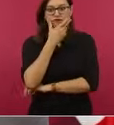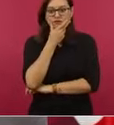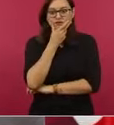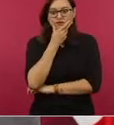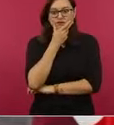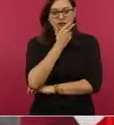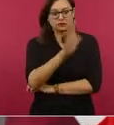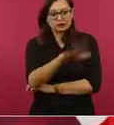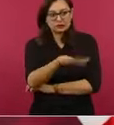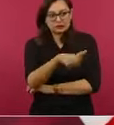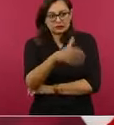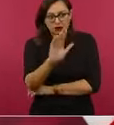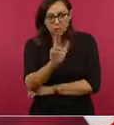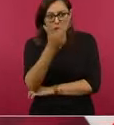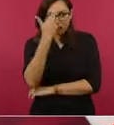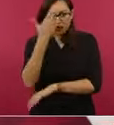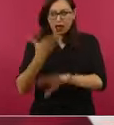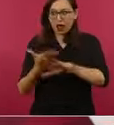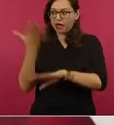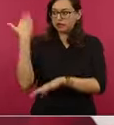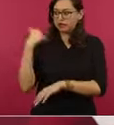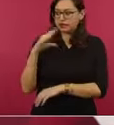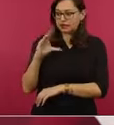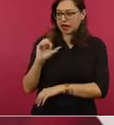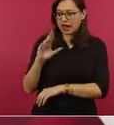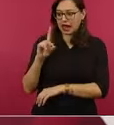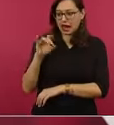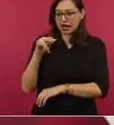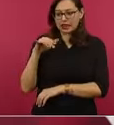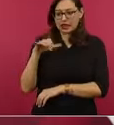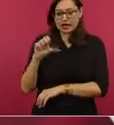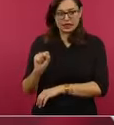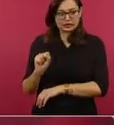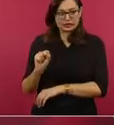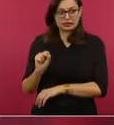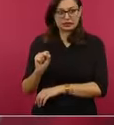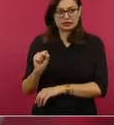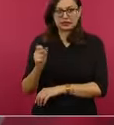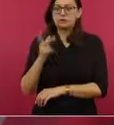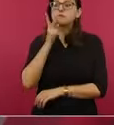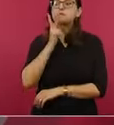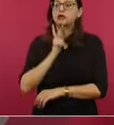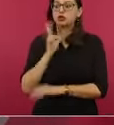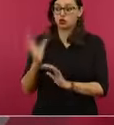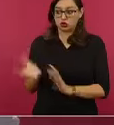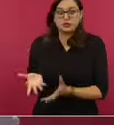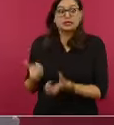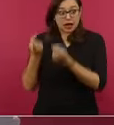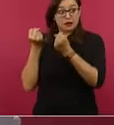expropió el petróleo, fue el que creó la Comisión Nacional, la Comisión